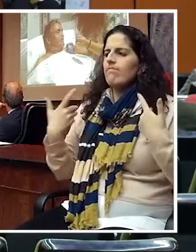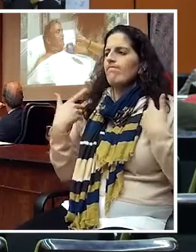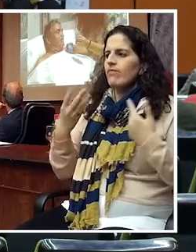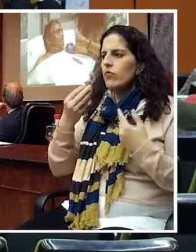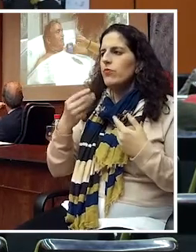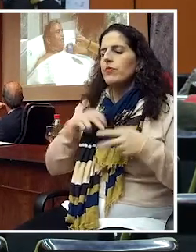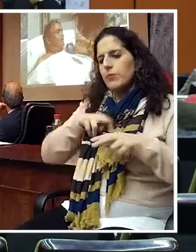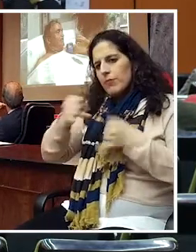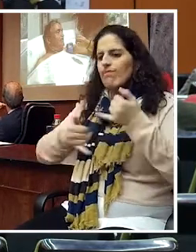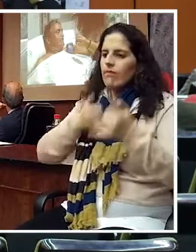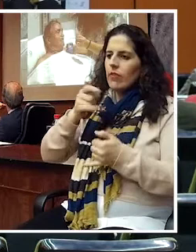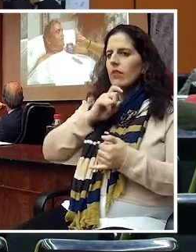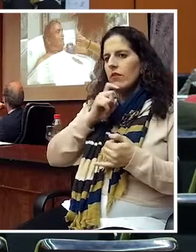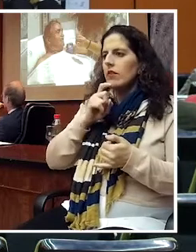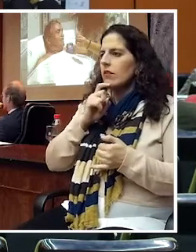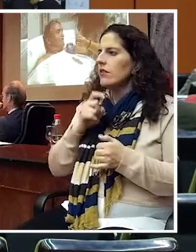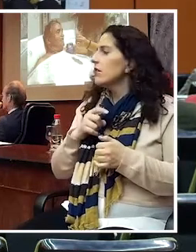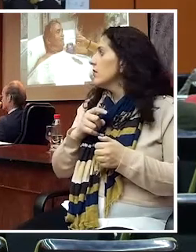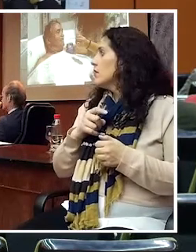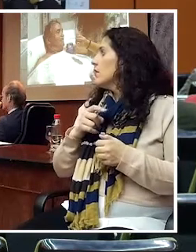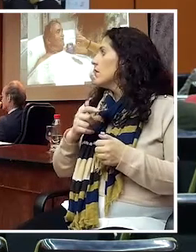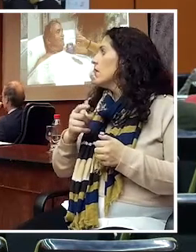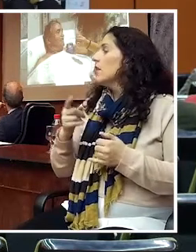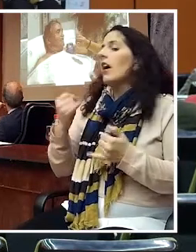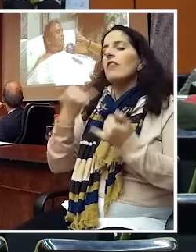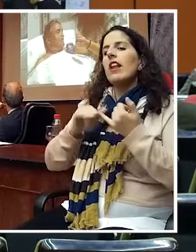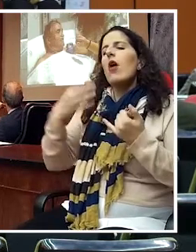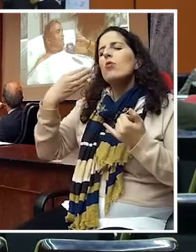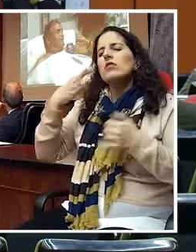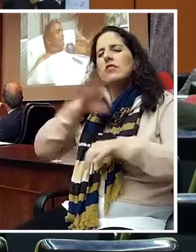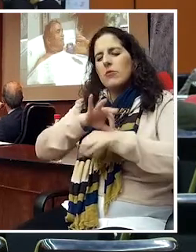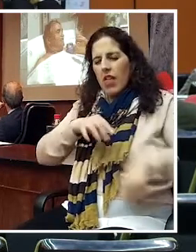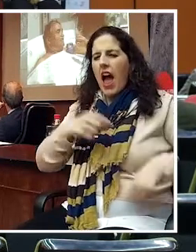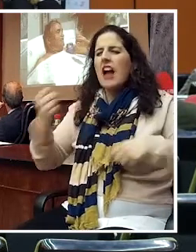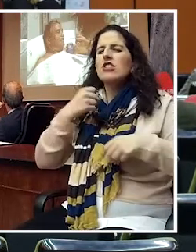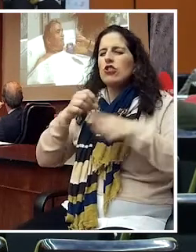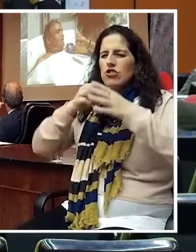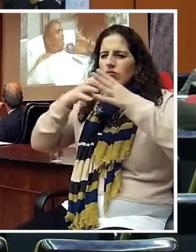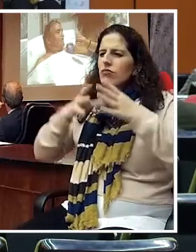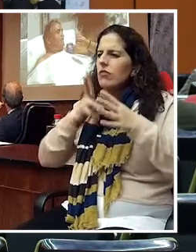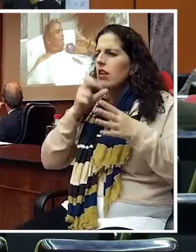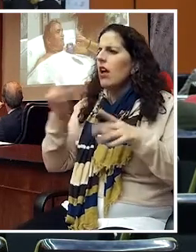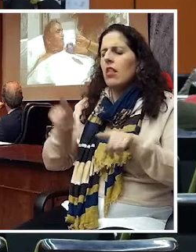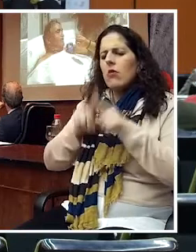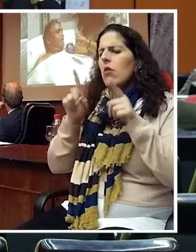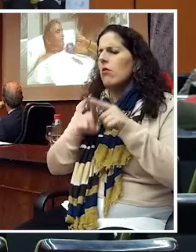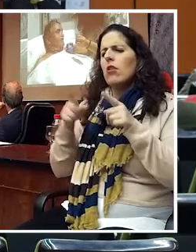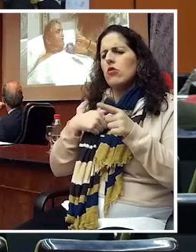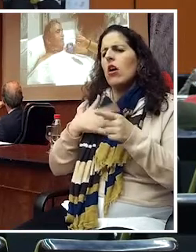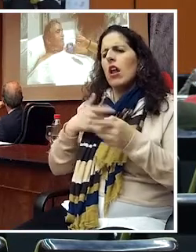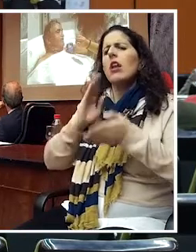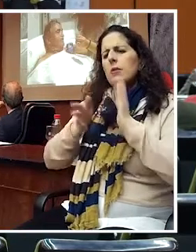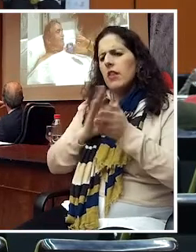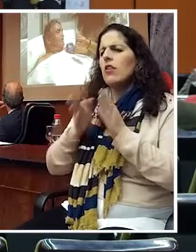la pierna sana, y tenía una bursitis y una artrosis descomunal. Pero él insistió en que quería hacer la